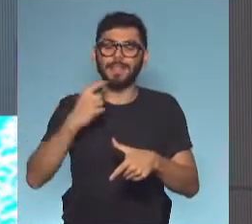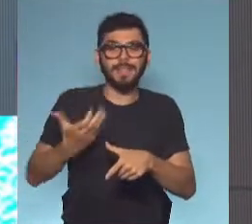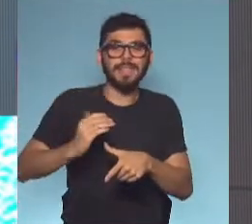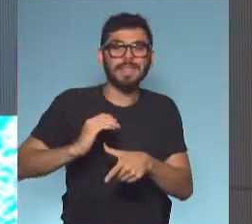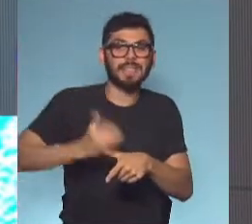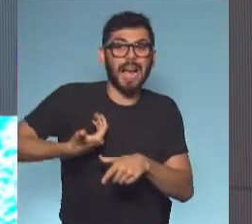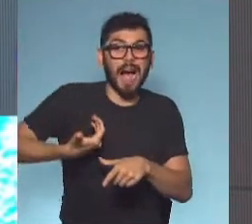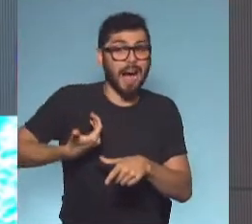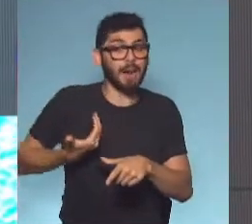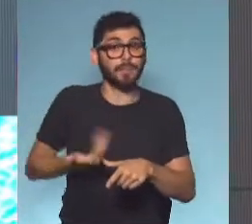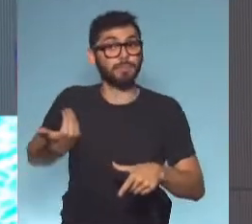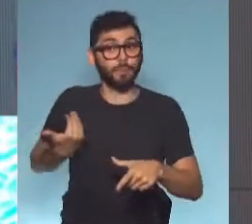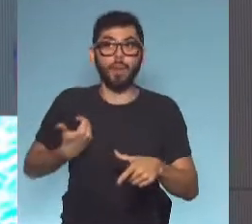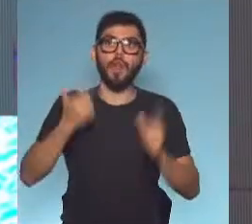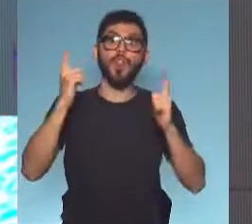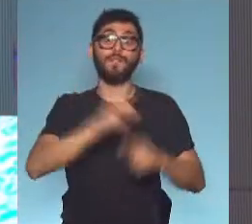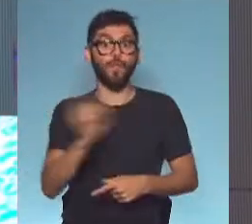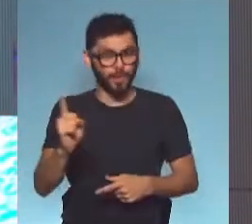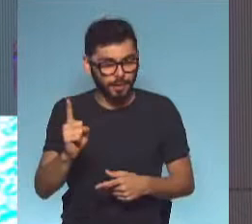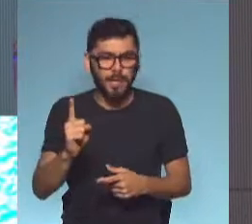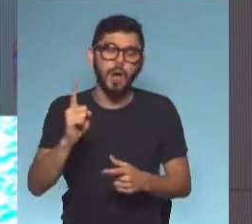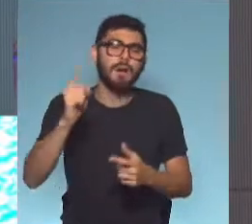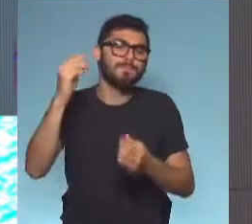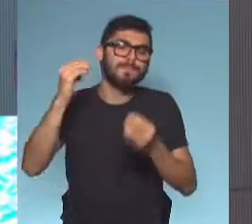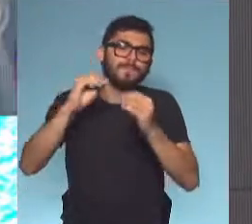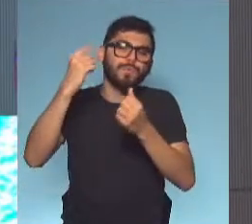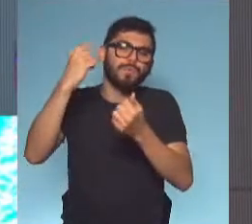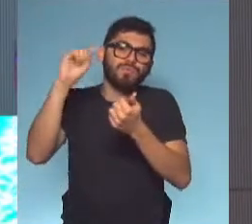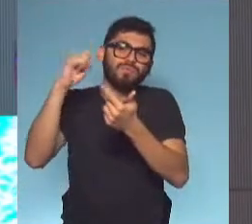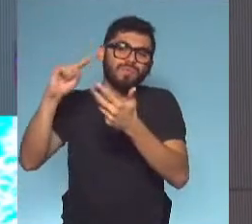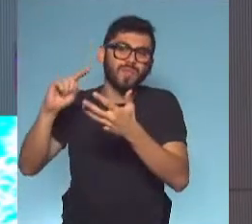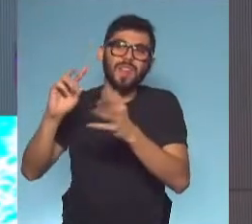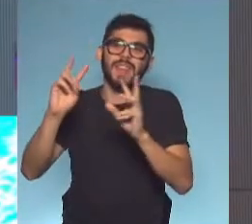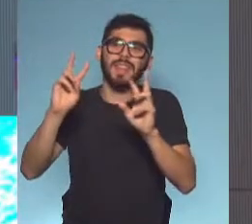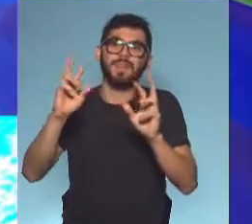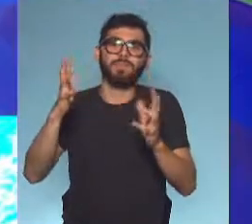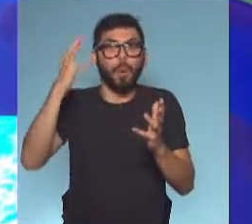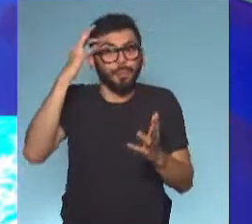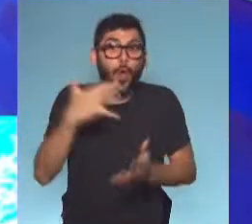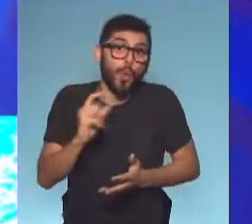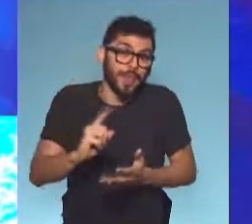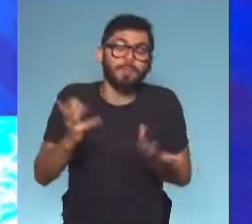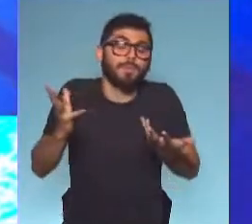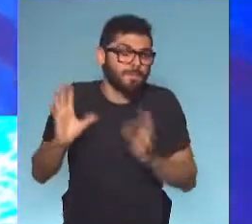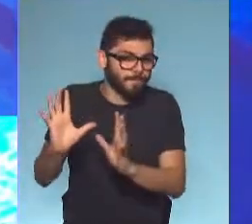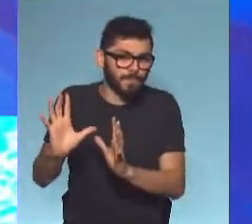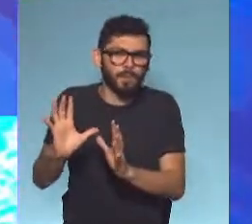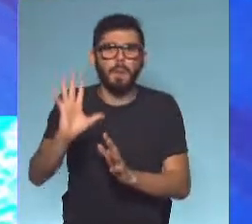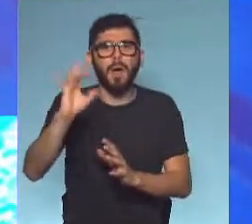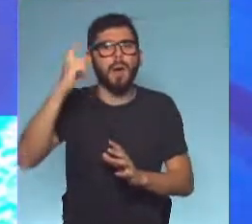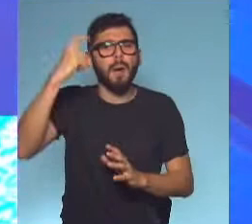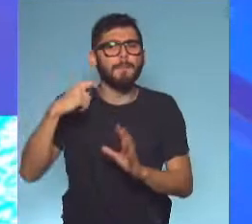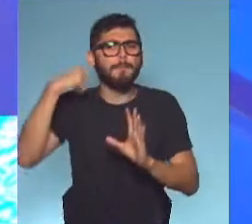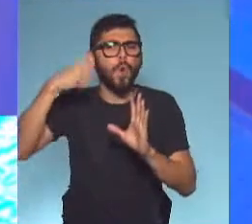placer y demás. Entonces, bueno, hay cuestiones que van más allá del entendimiento. Bueno, el productor quiere conocer